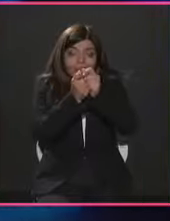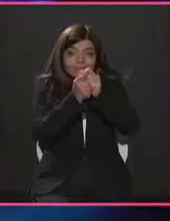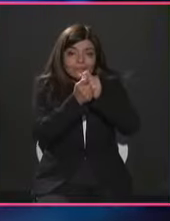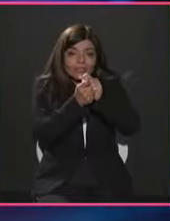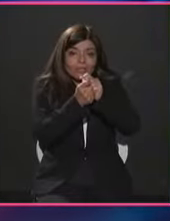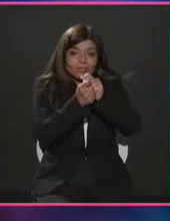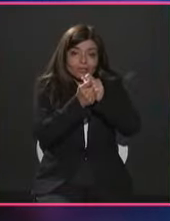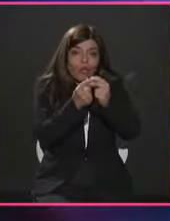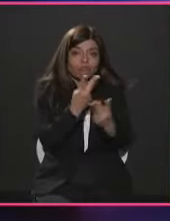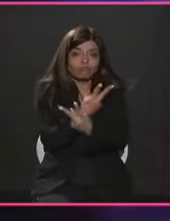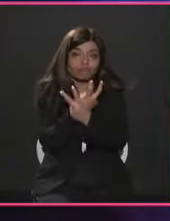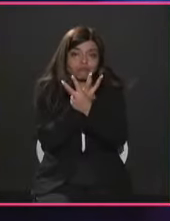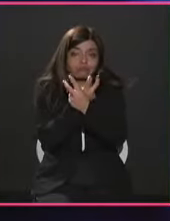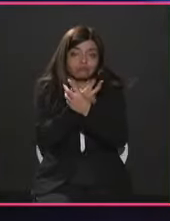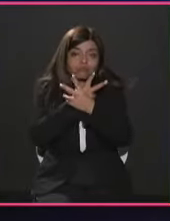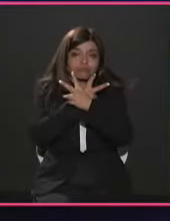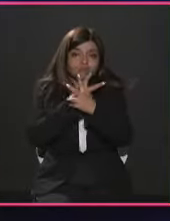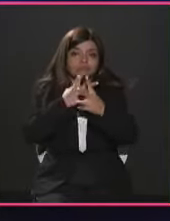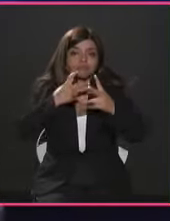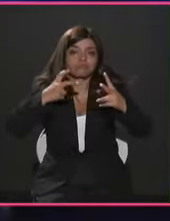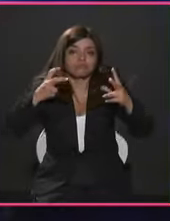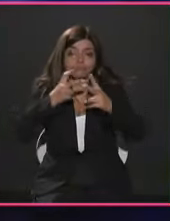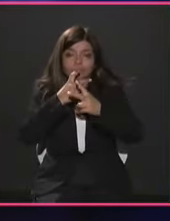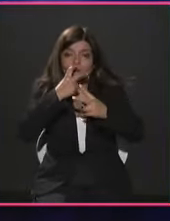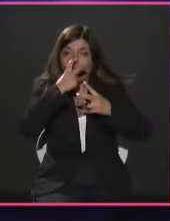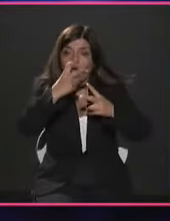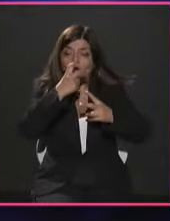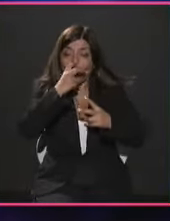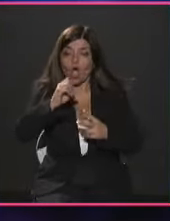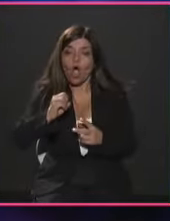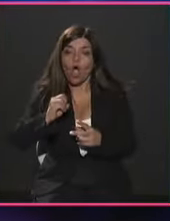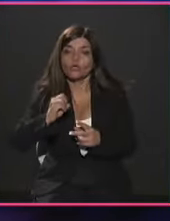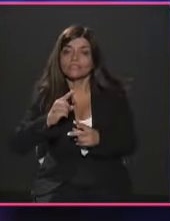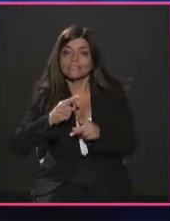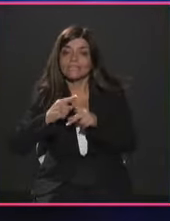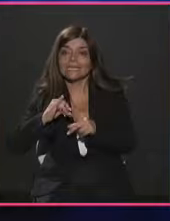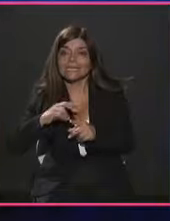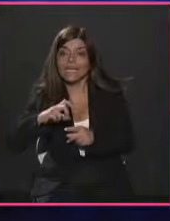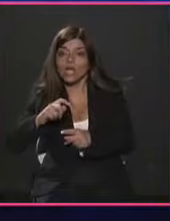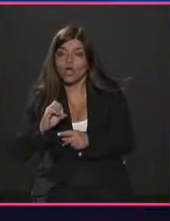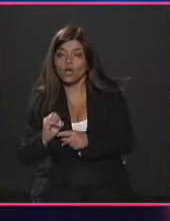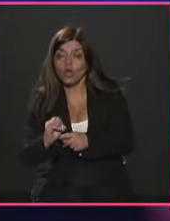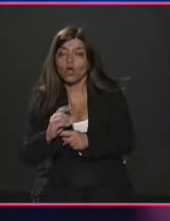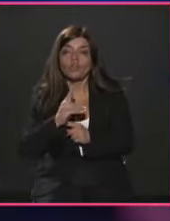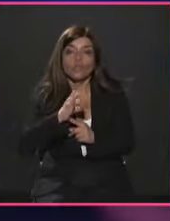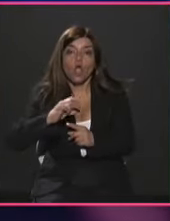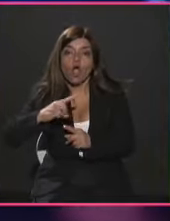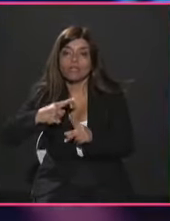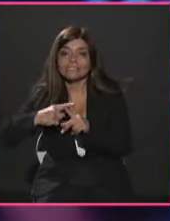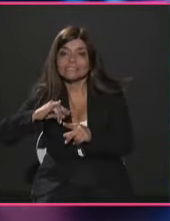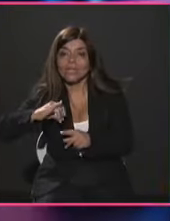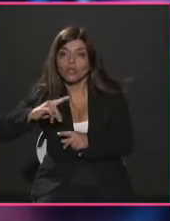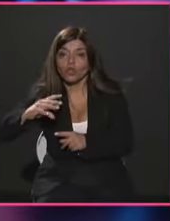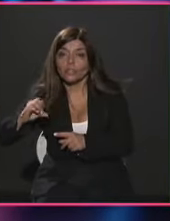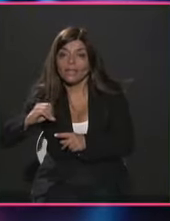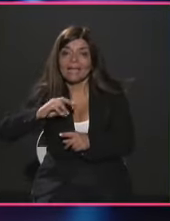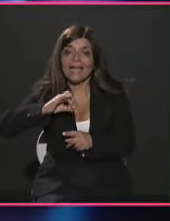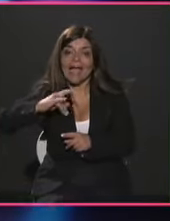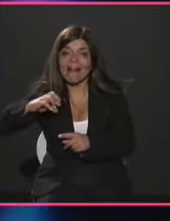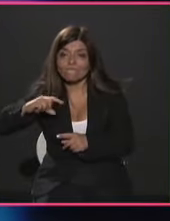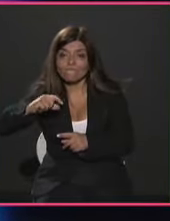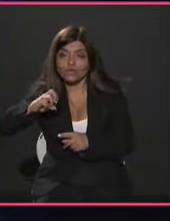dióxido de carbono y producen oxígeno que suena como algo bueno para nosotros verdad dentro de esta